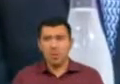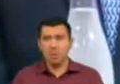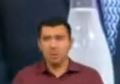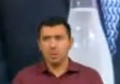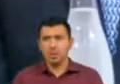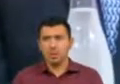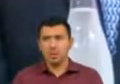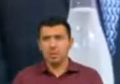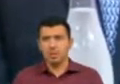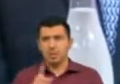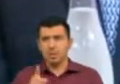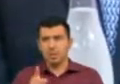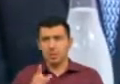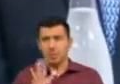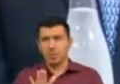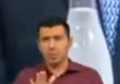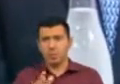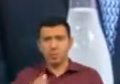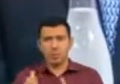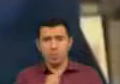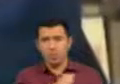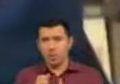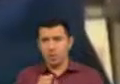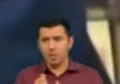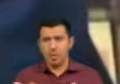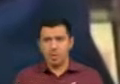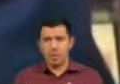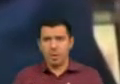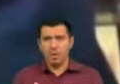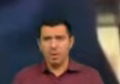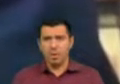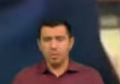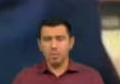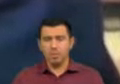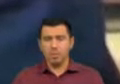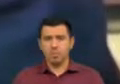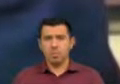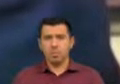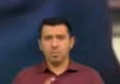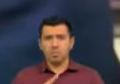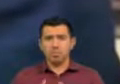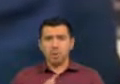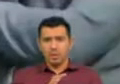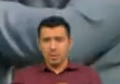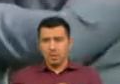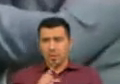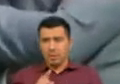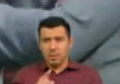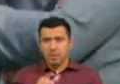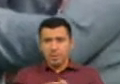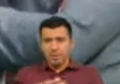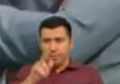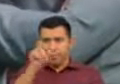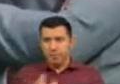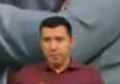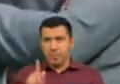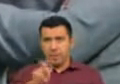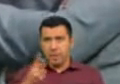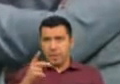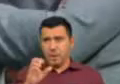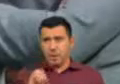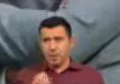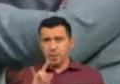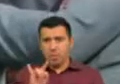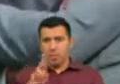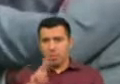que se constituya un matón yo en el colegio por el lamentable caso de sergio regó la corte constitucional ordenó